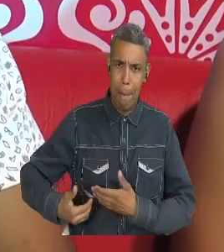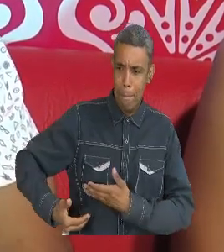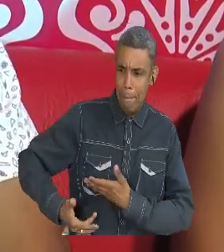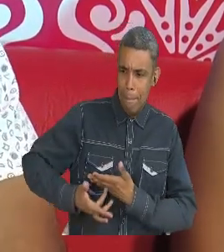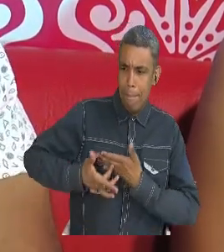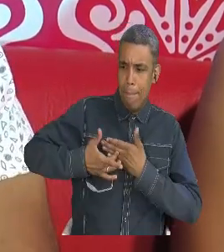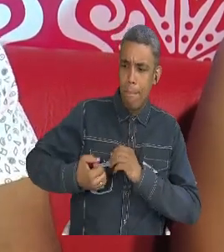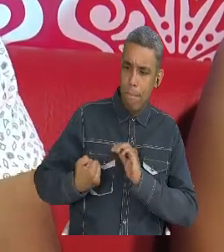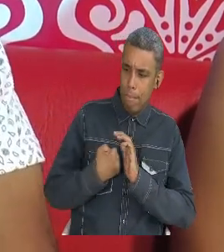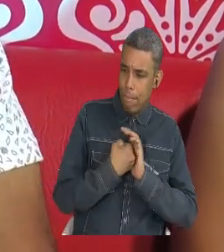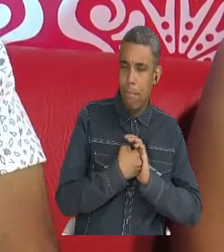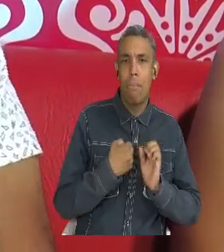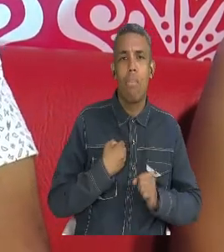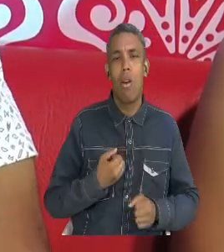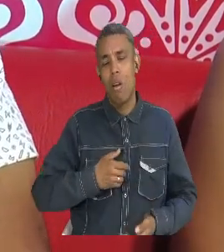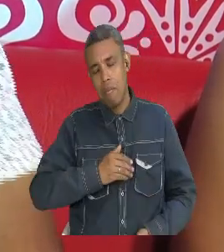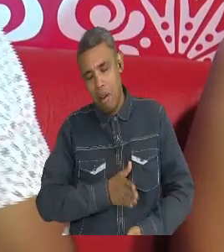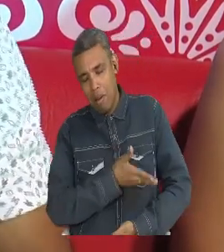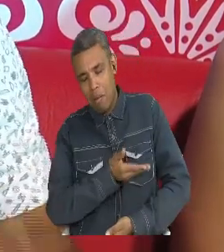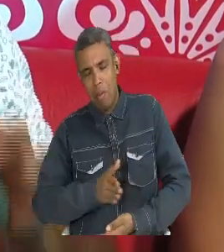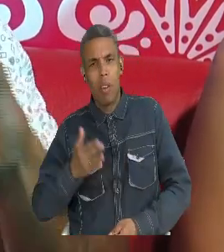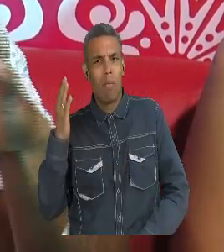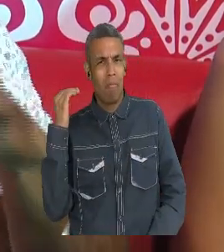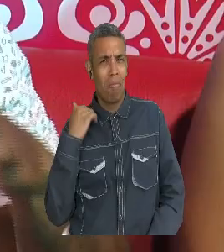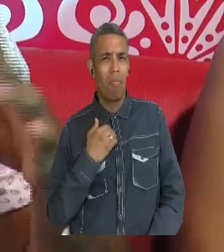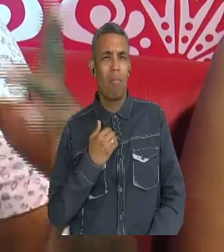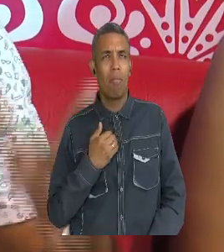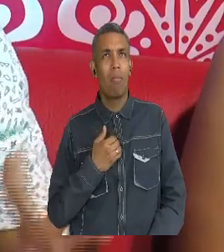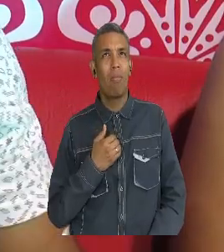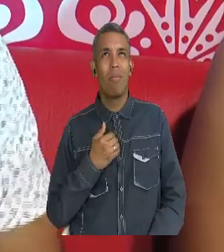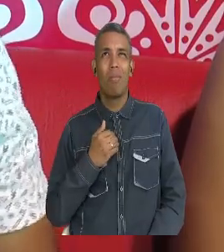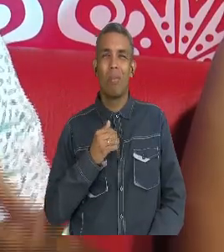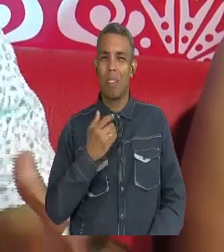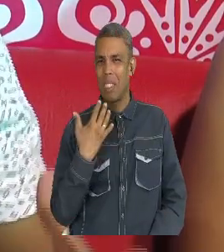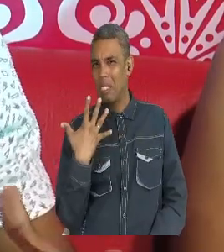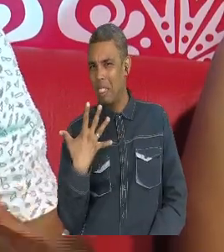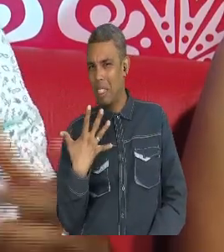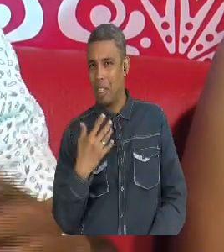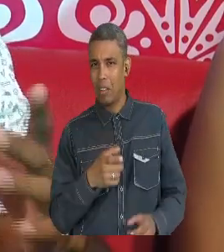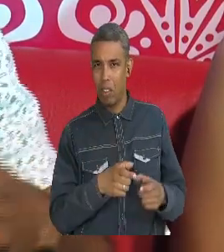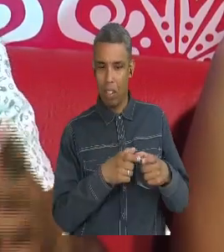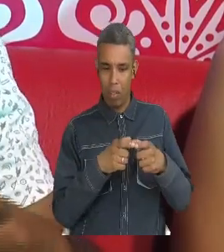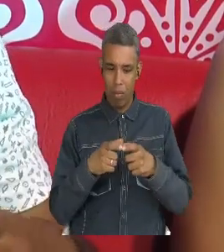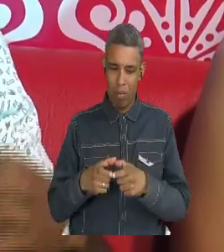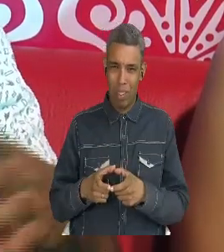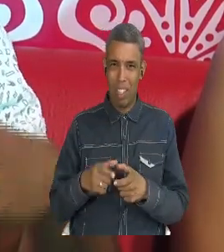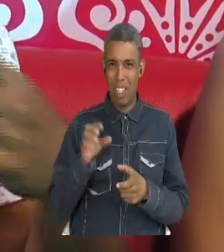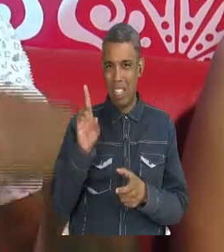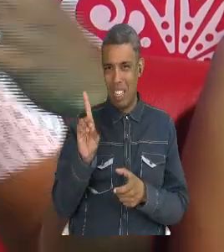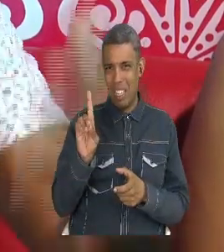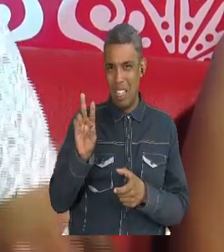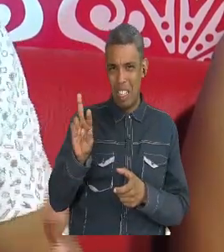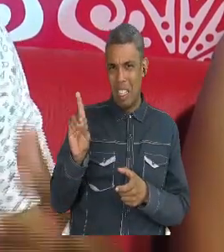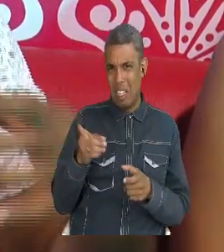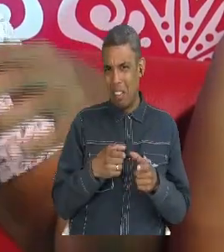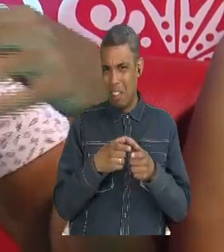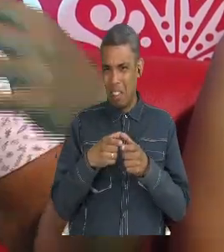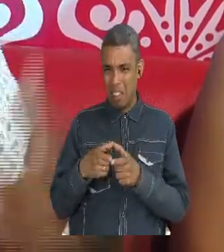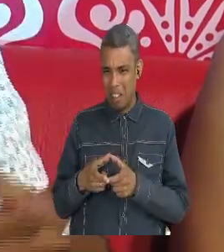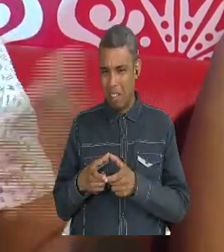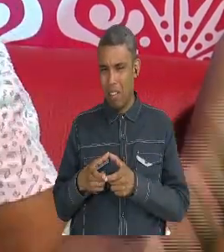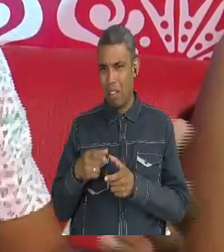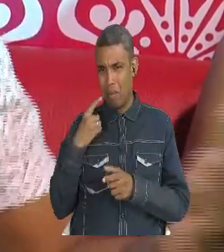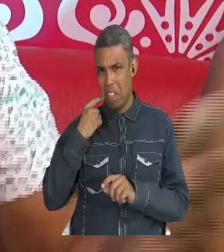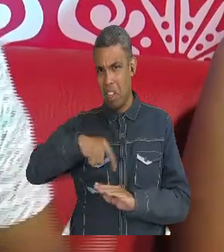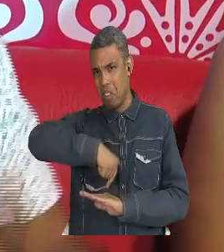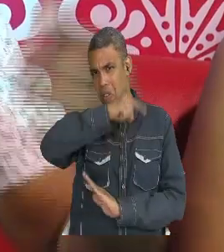hecho alrededor de 5 sencillos. No soy muy creyente en hacer discos completos por el tema de que la competencia